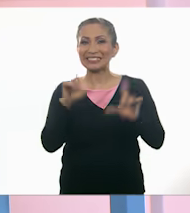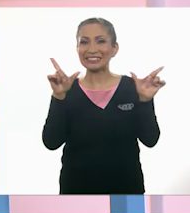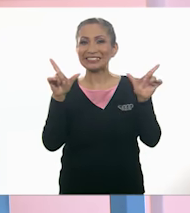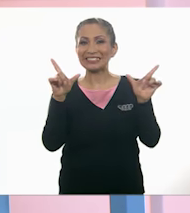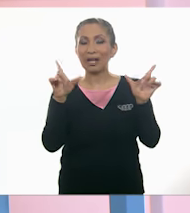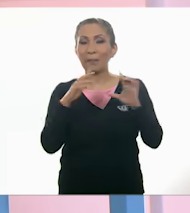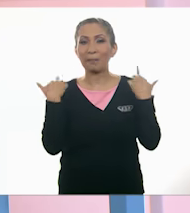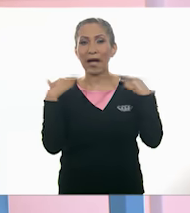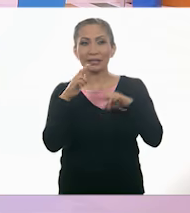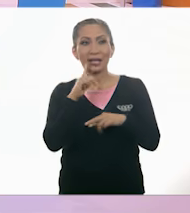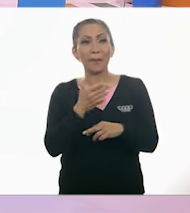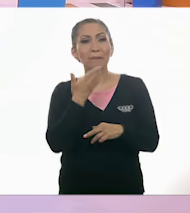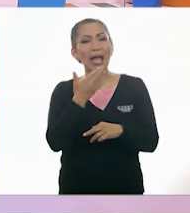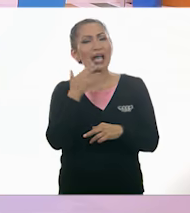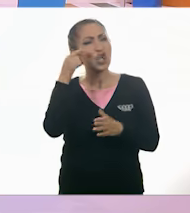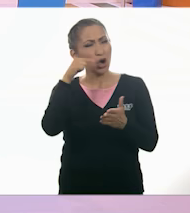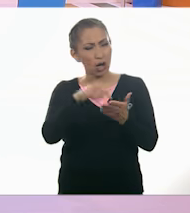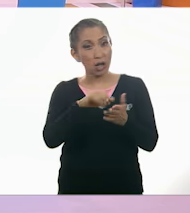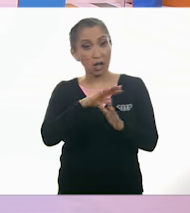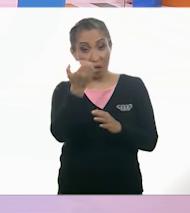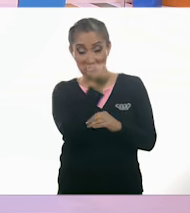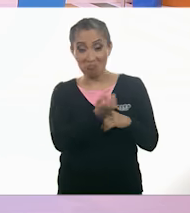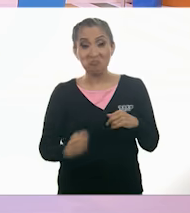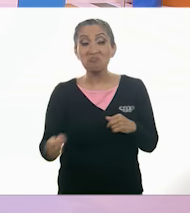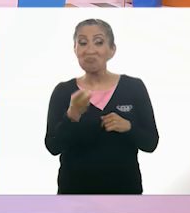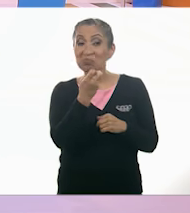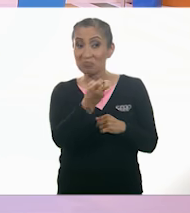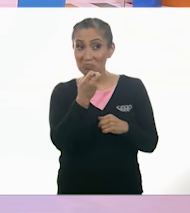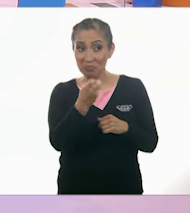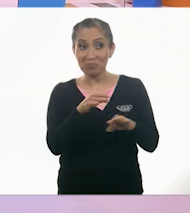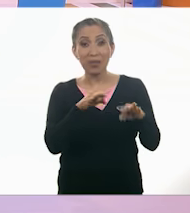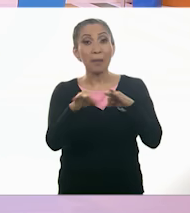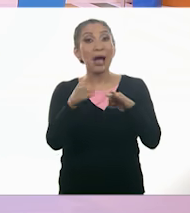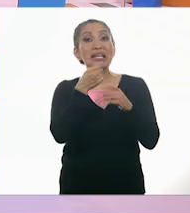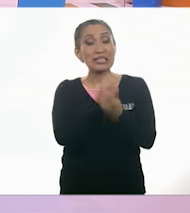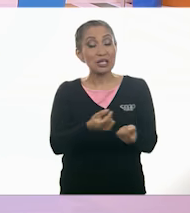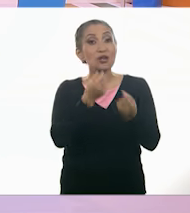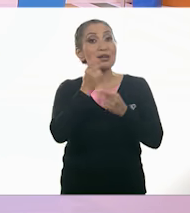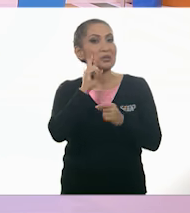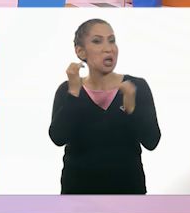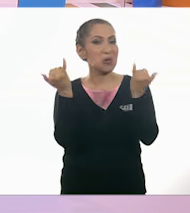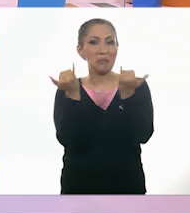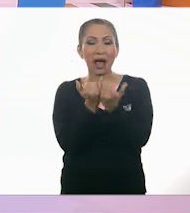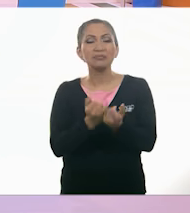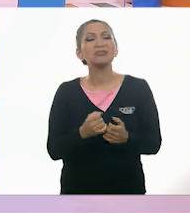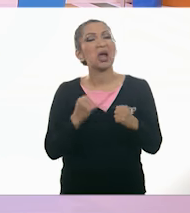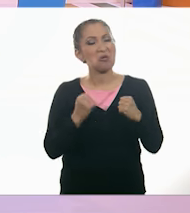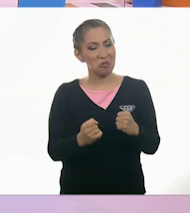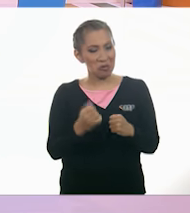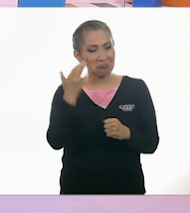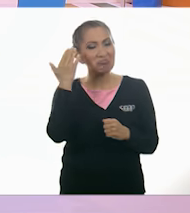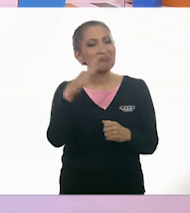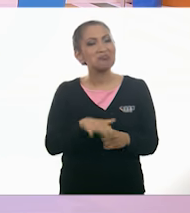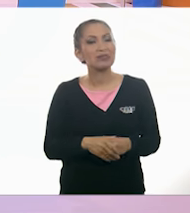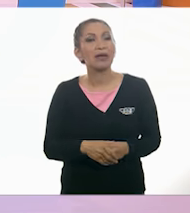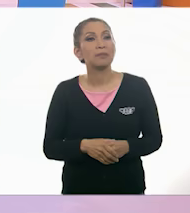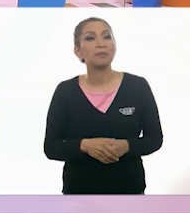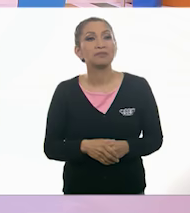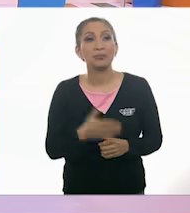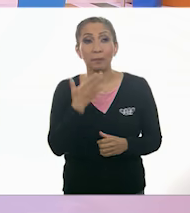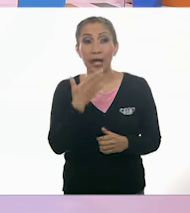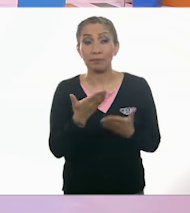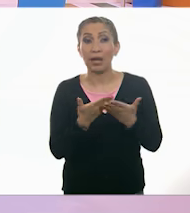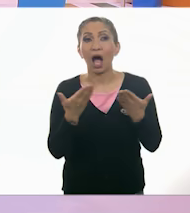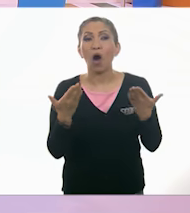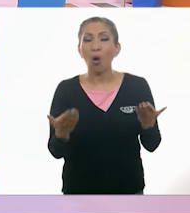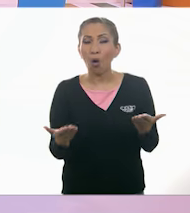¡Listo! ¡Listo, maestra! Muy bien, creo que ya eres muy experto en esto, ¿eh? ¿Y los niños y las niñas igual? Seguramente. Bueno,